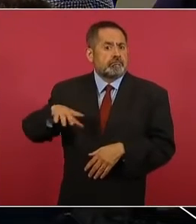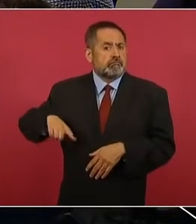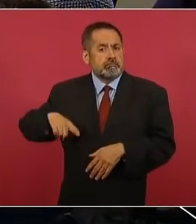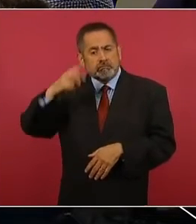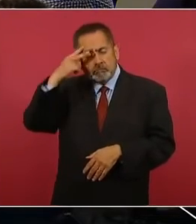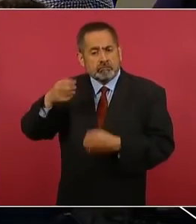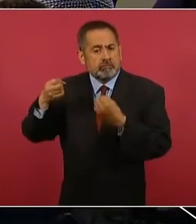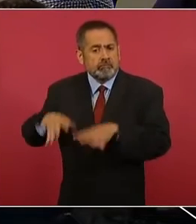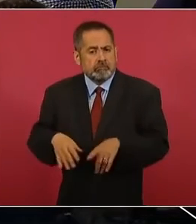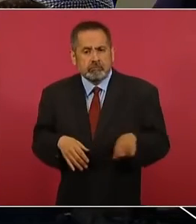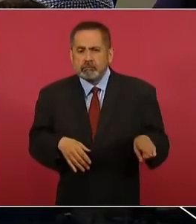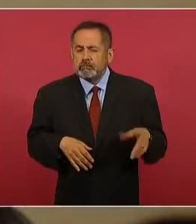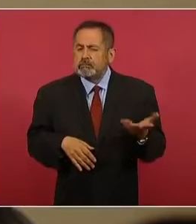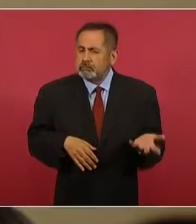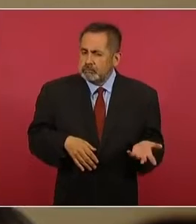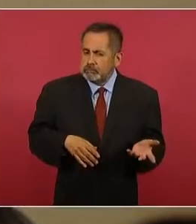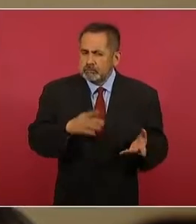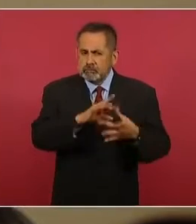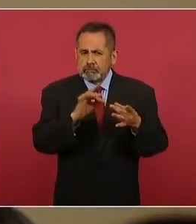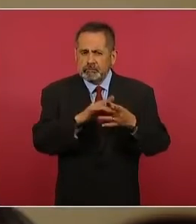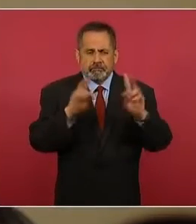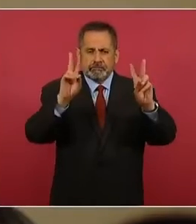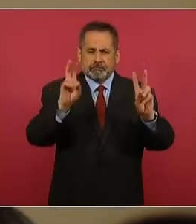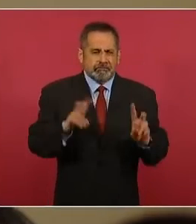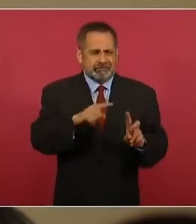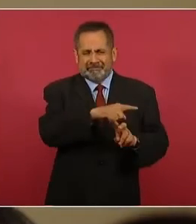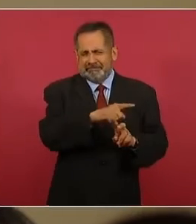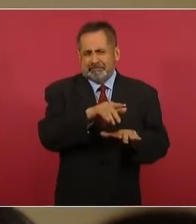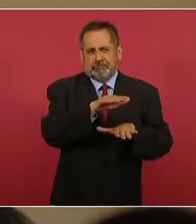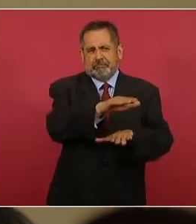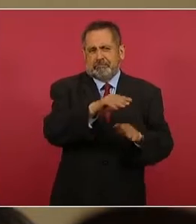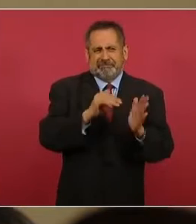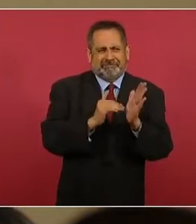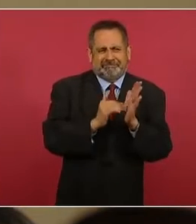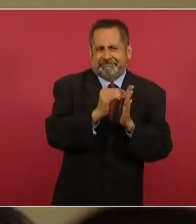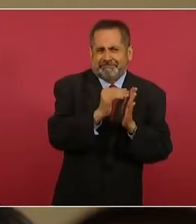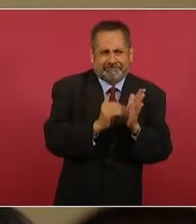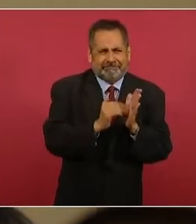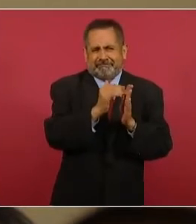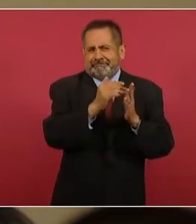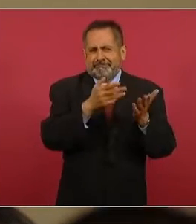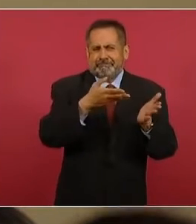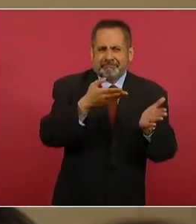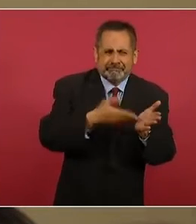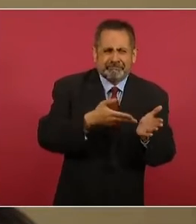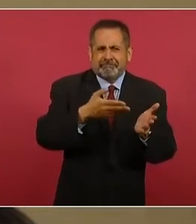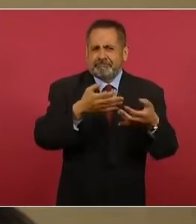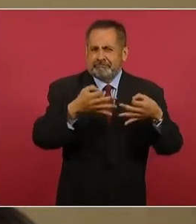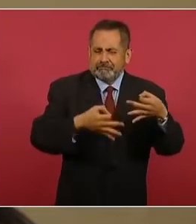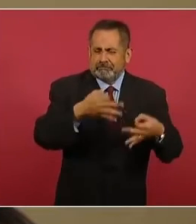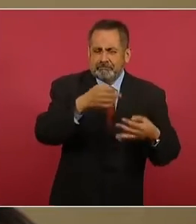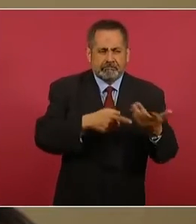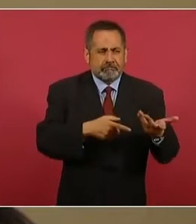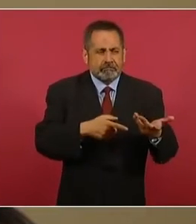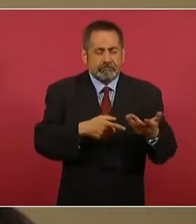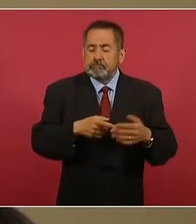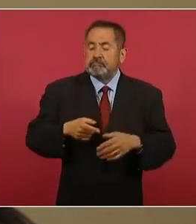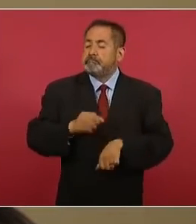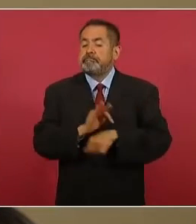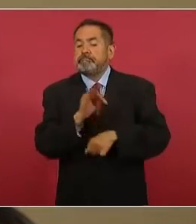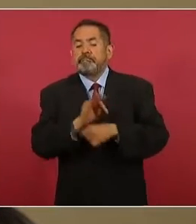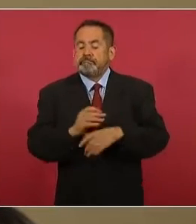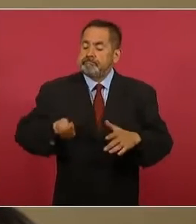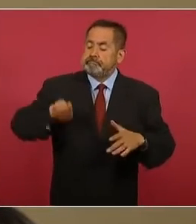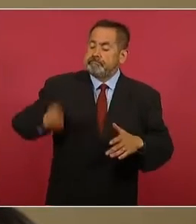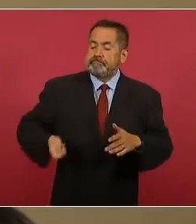pública? Porque finalmente pues son estos temas multimillonarios de transnacionales que llegan ahí y que muy probablemente se fallan